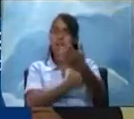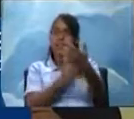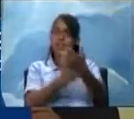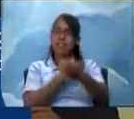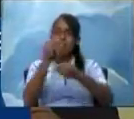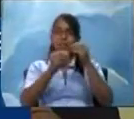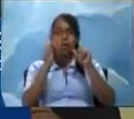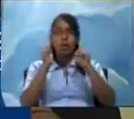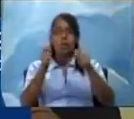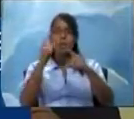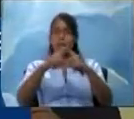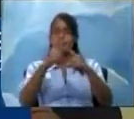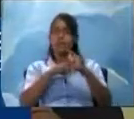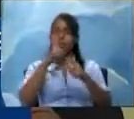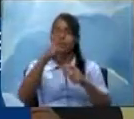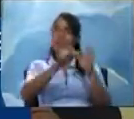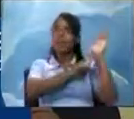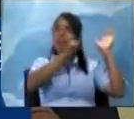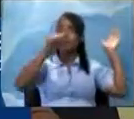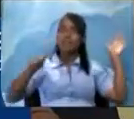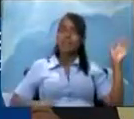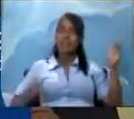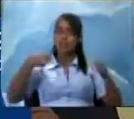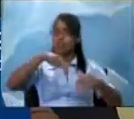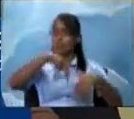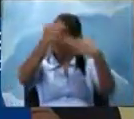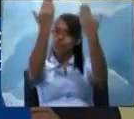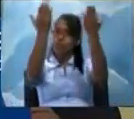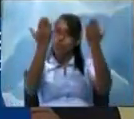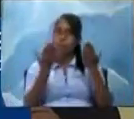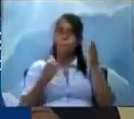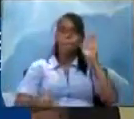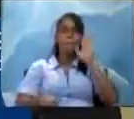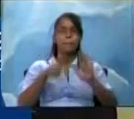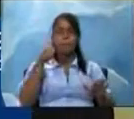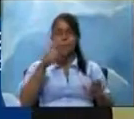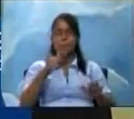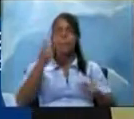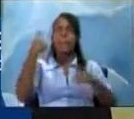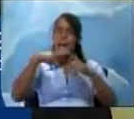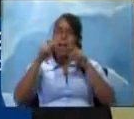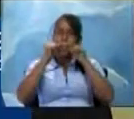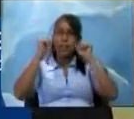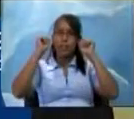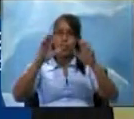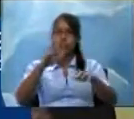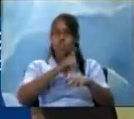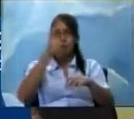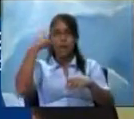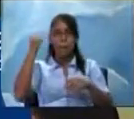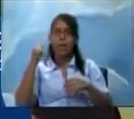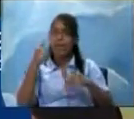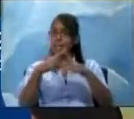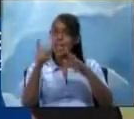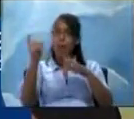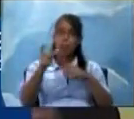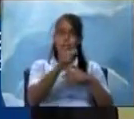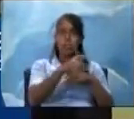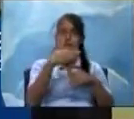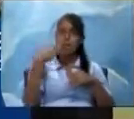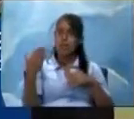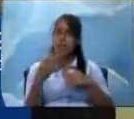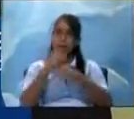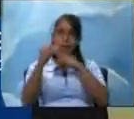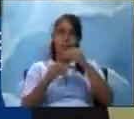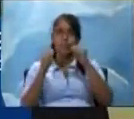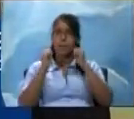si hacemos el bien, entonces el Señor nos recompensará. Hay bendiciones para aquella